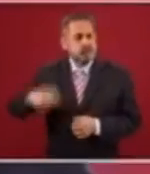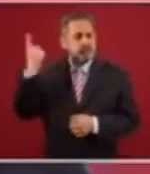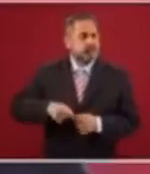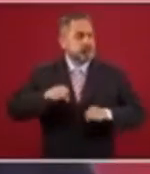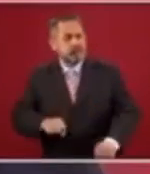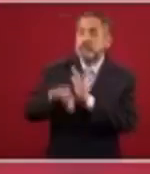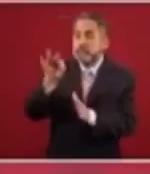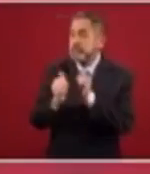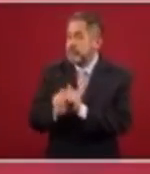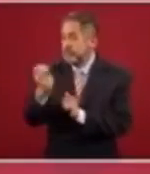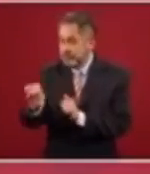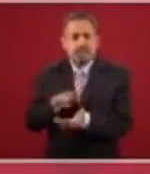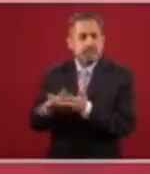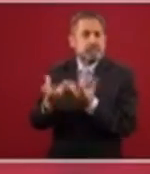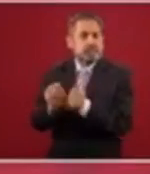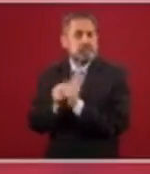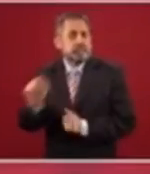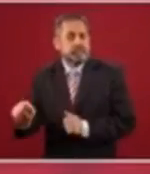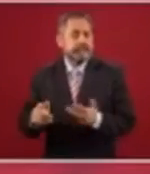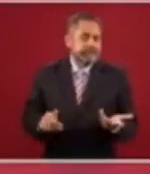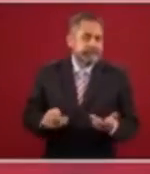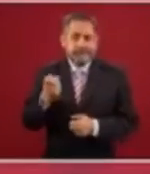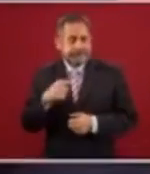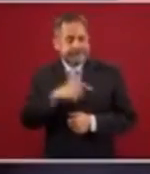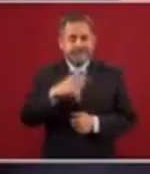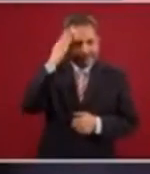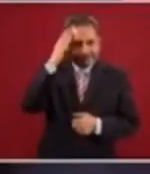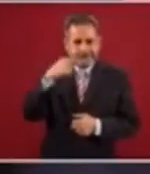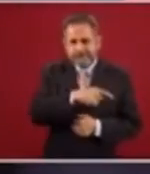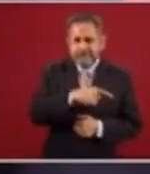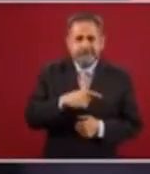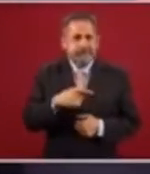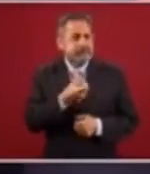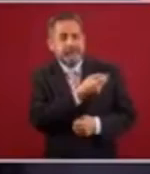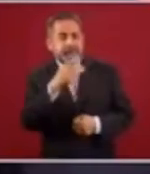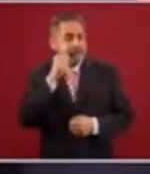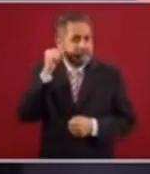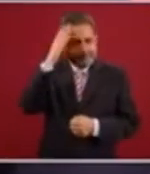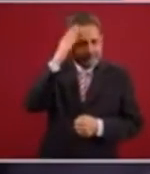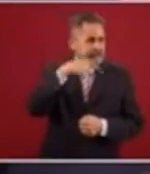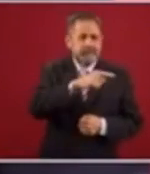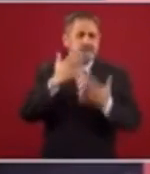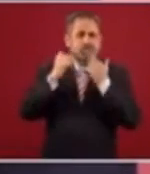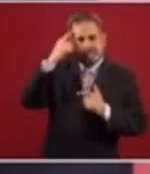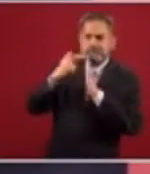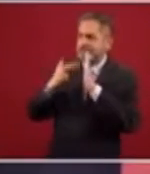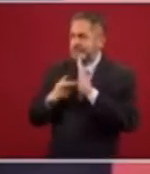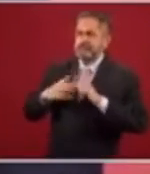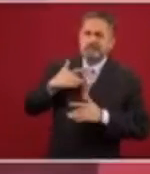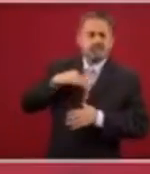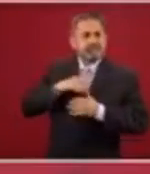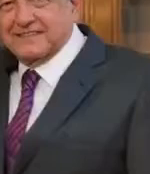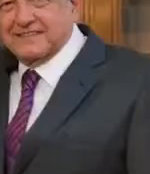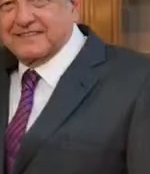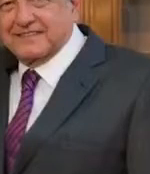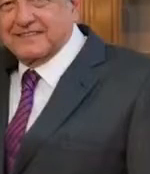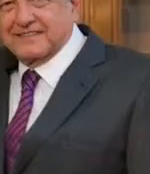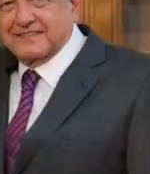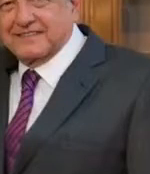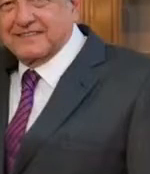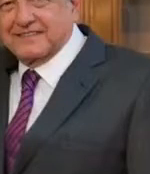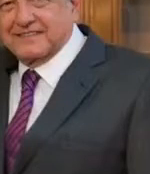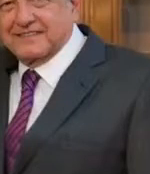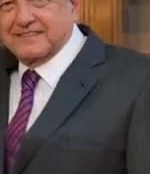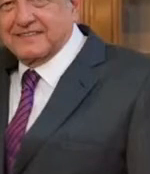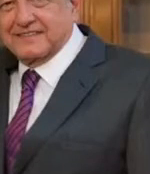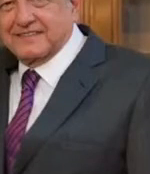autoritario, antidemocrático. Entonces, por eso los líderes, pues, por lo general, sin convicciones, algunos conservadores